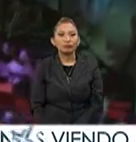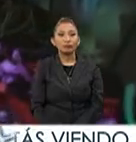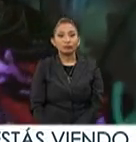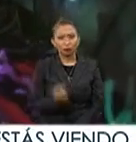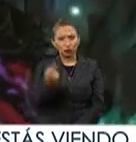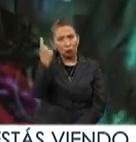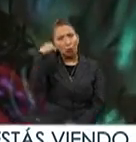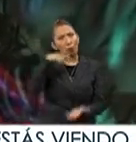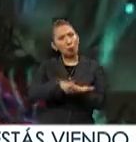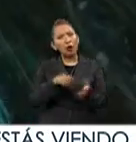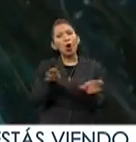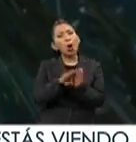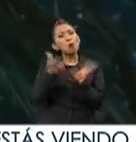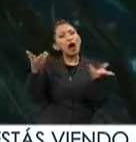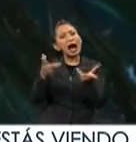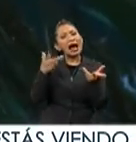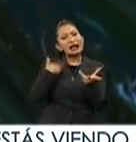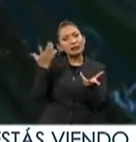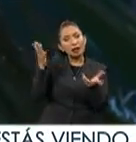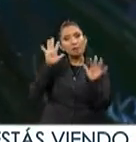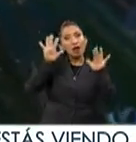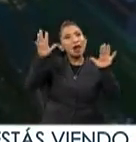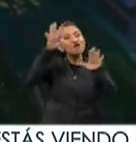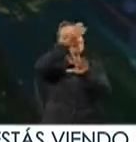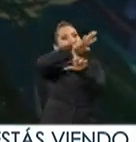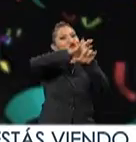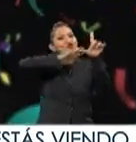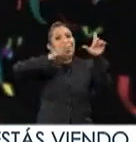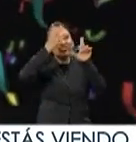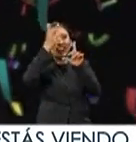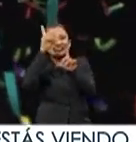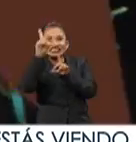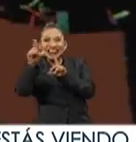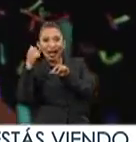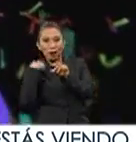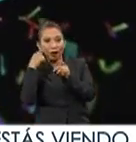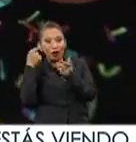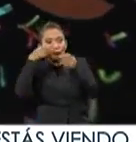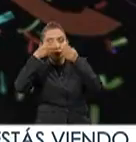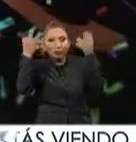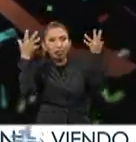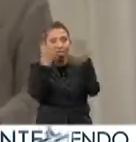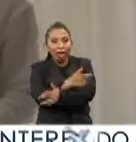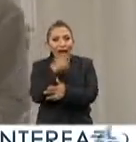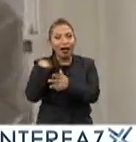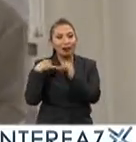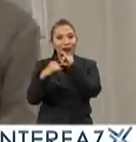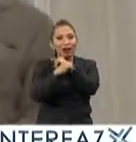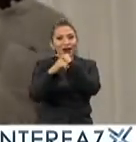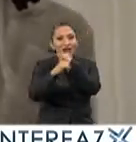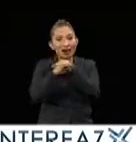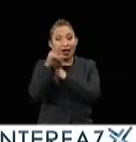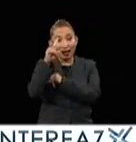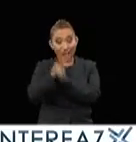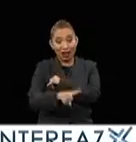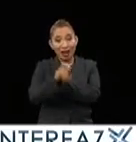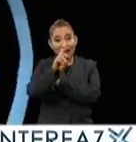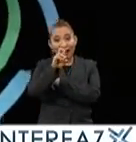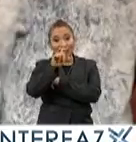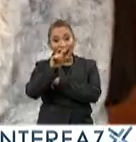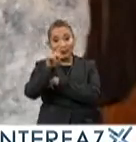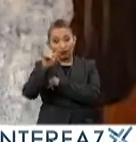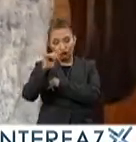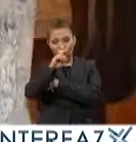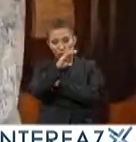¿Te has preguntado cómo se crean esos increíbles entornos tridimensionales con los que nos impresionan las plataformas de realidad virtual?